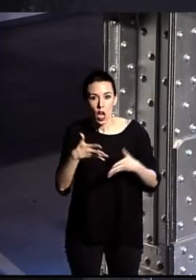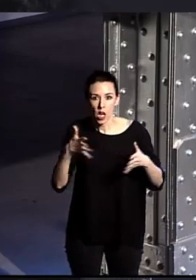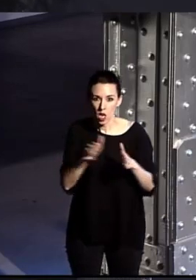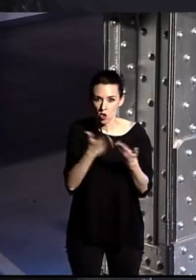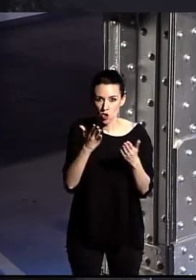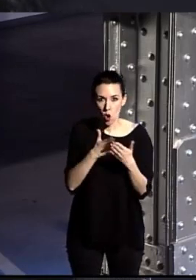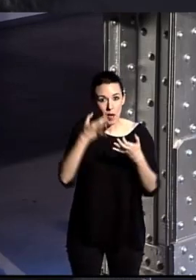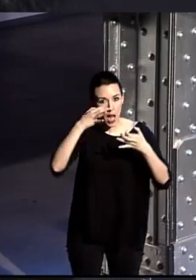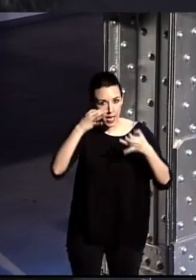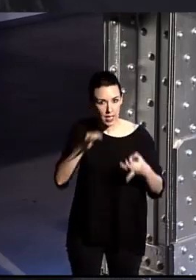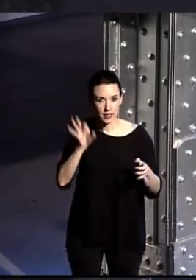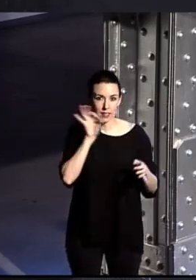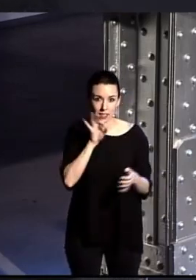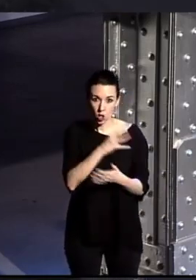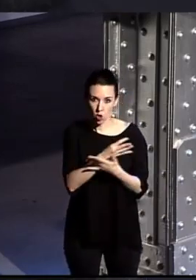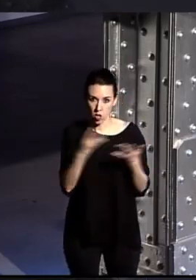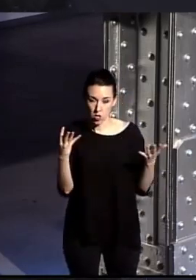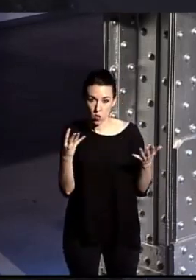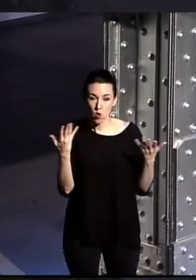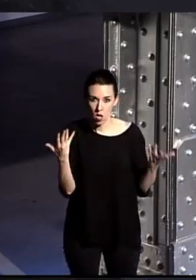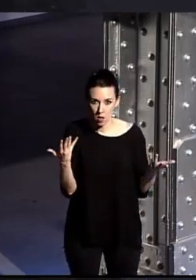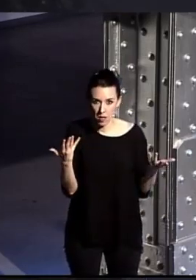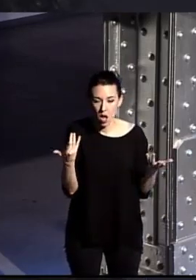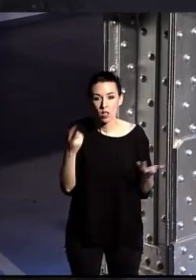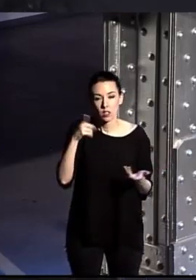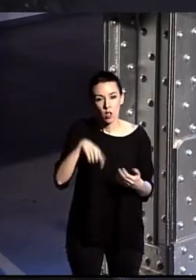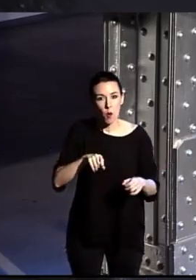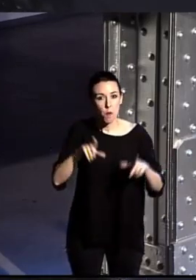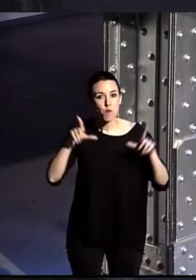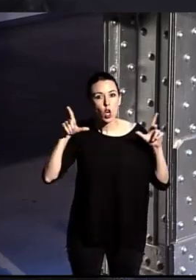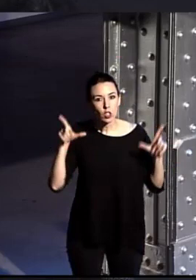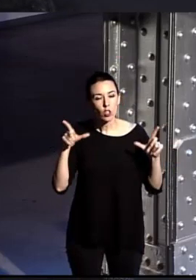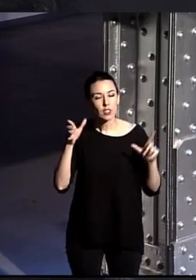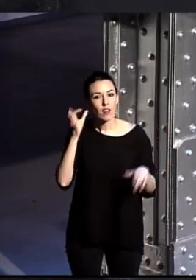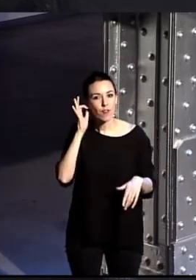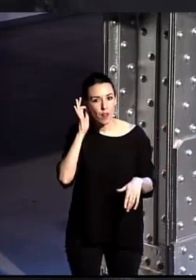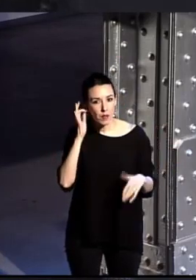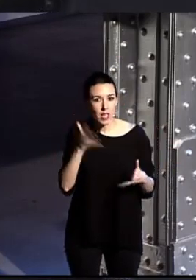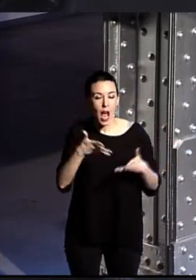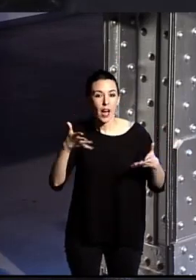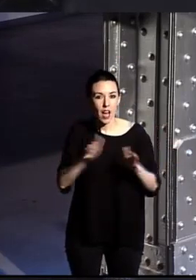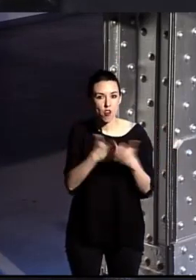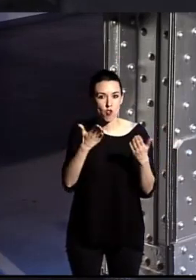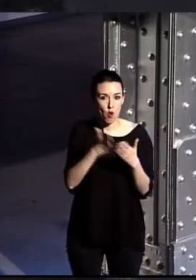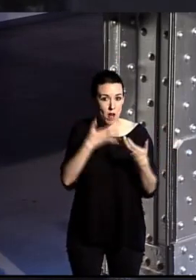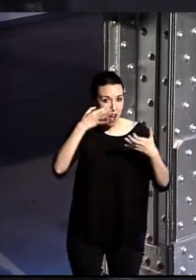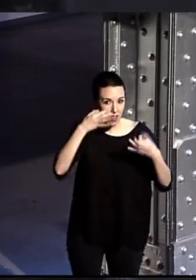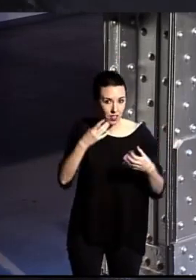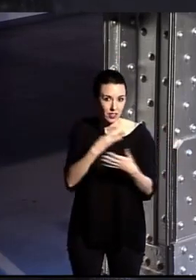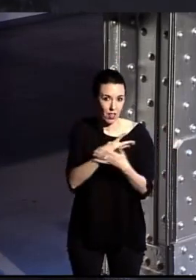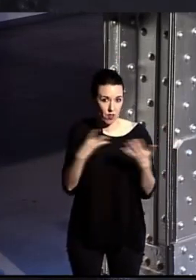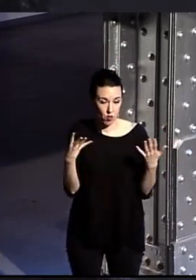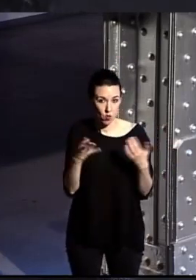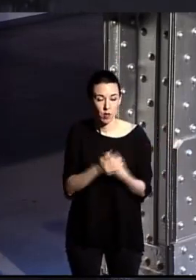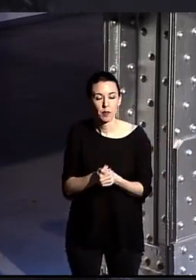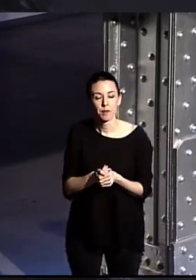novela realista del 19, con las grandes protagonistas femeninas de la gran novela realista del 19. Lo